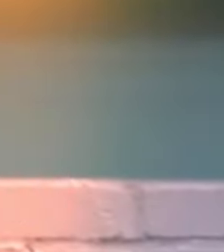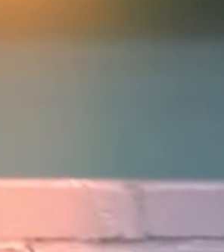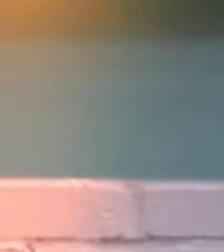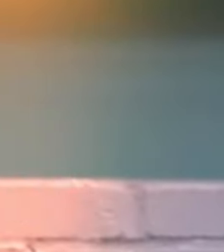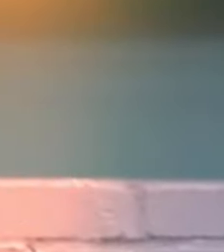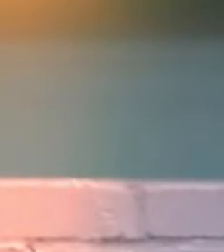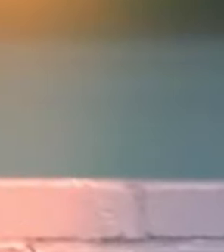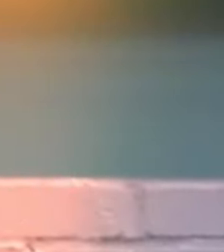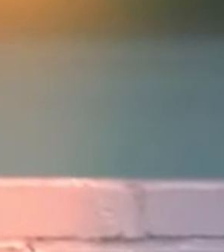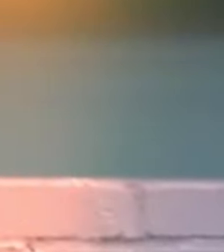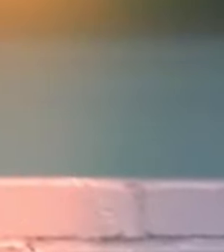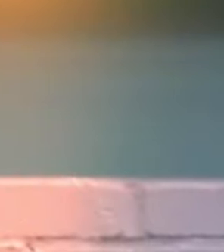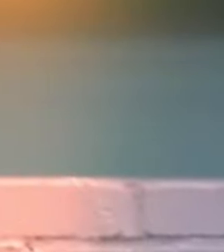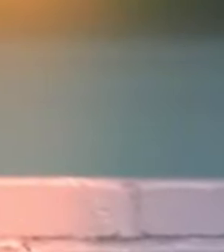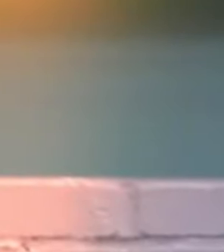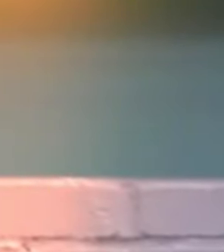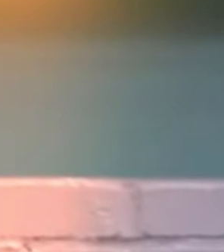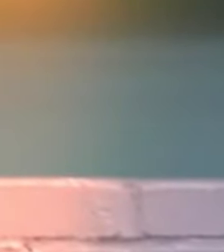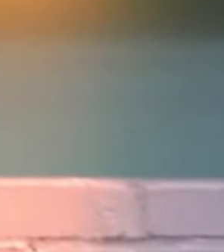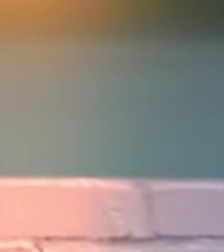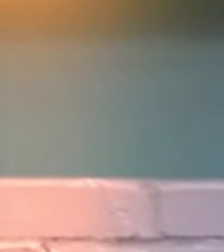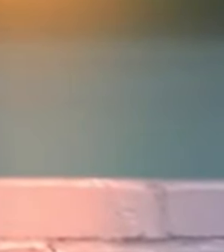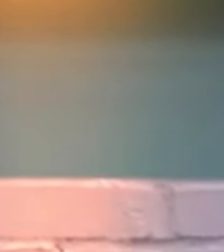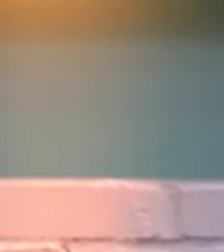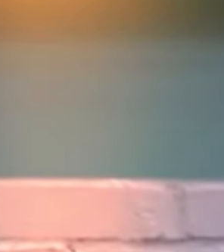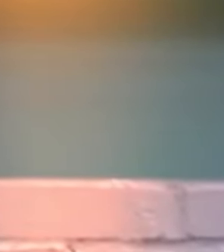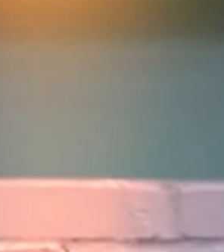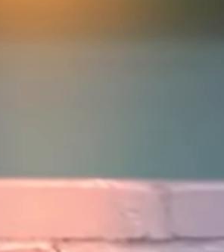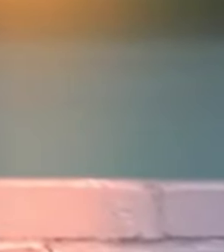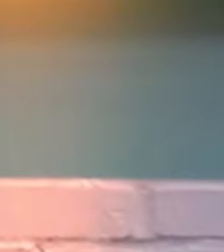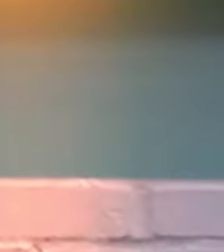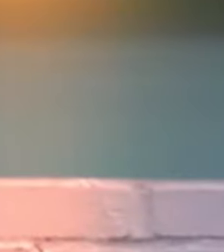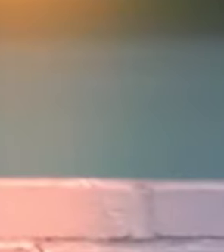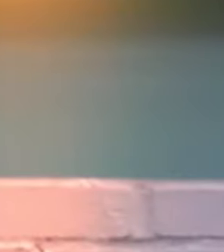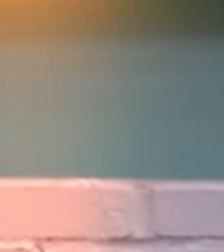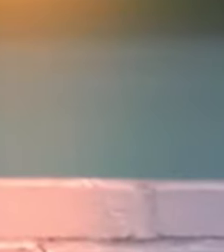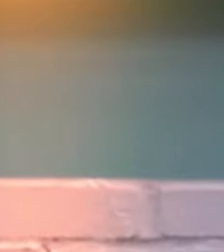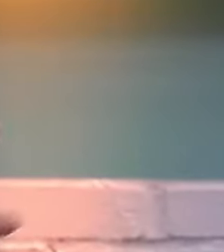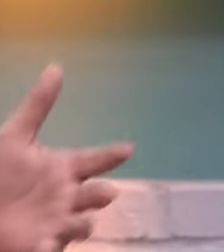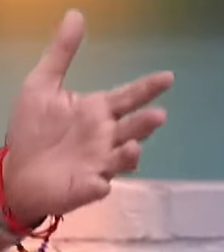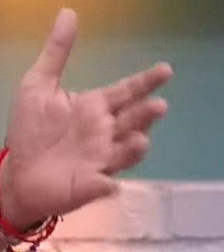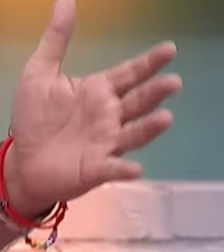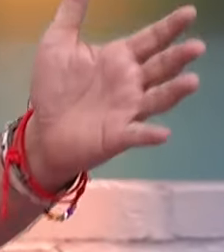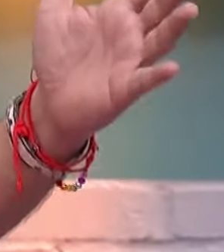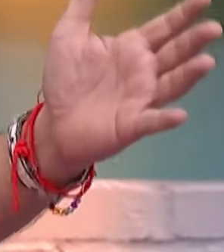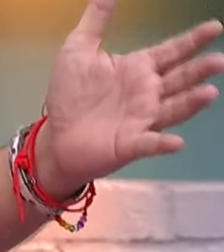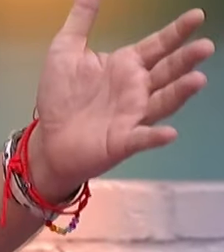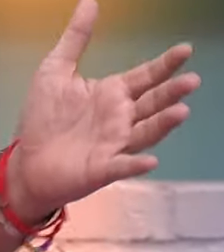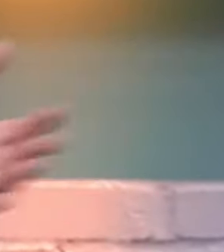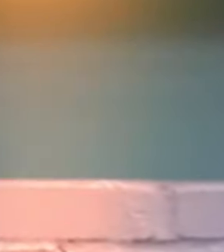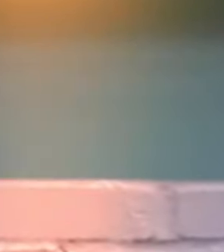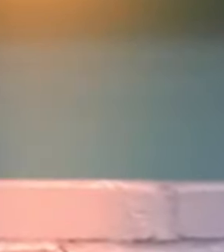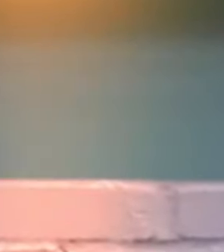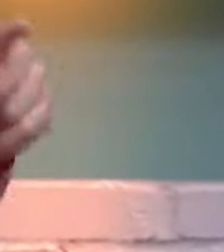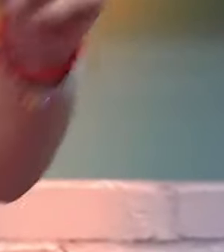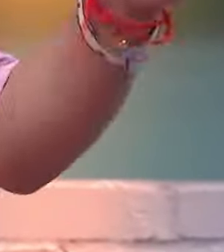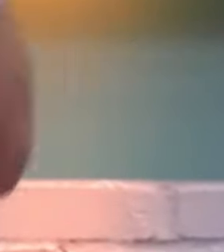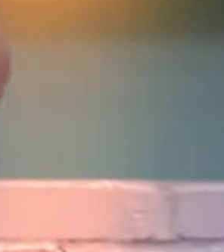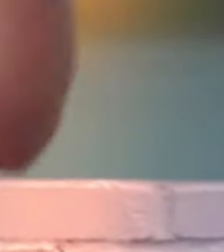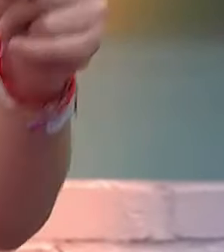tiene Pisu! Esa buena vibra es la que necesitamos para empezar la semana. Tú que siempre dices, ¡ay, el lunes, bendito lunes! Pues